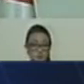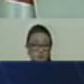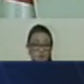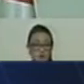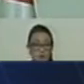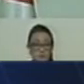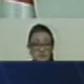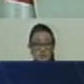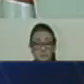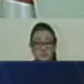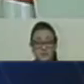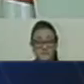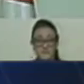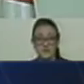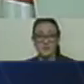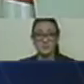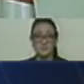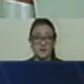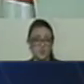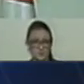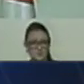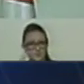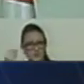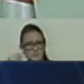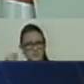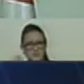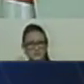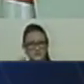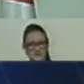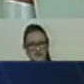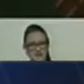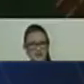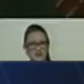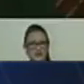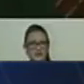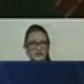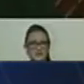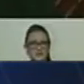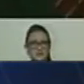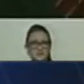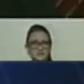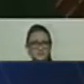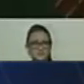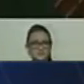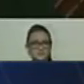92.000 firmas para legalizarse? ¿Qué le parece a usted en CNN?